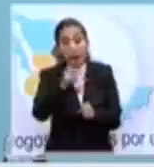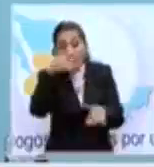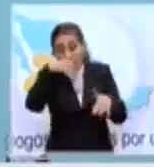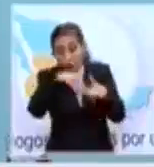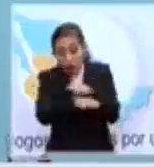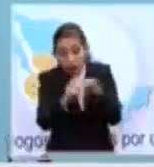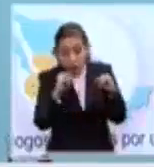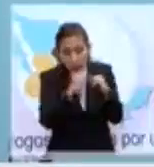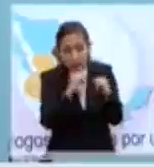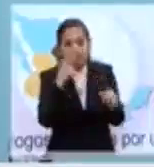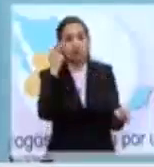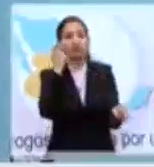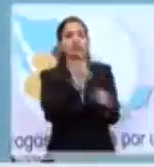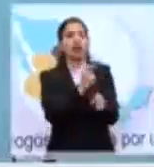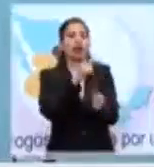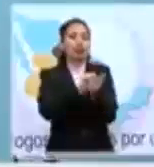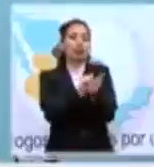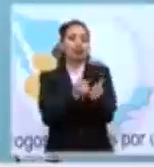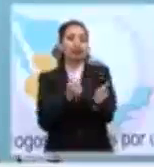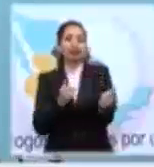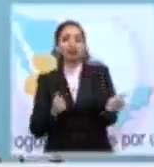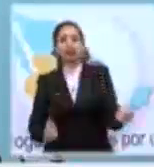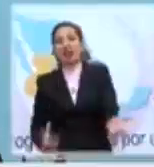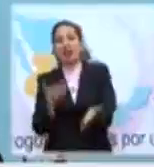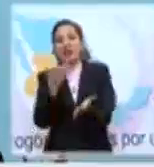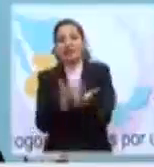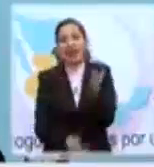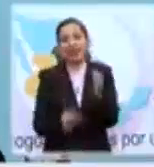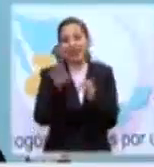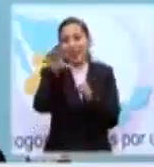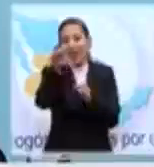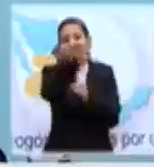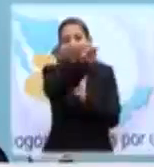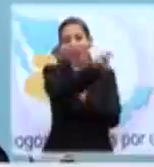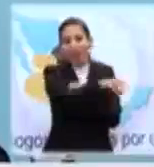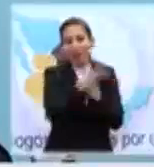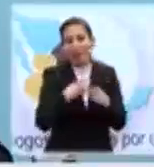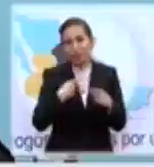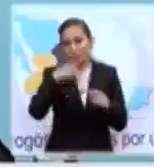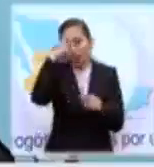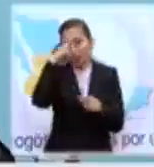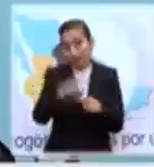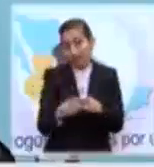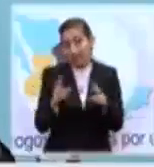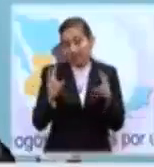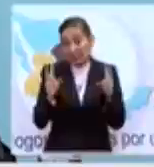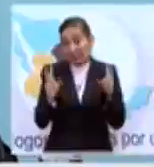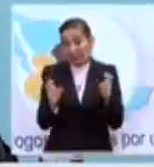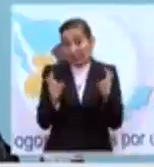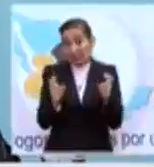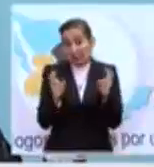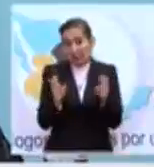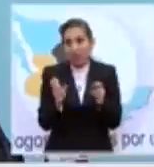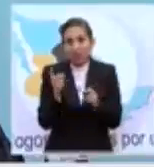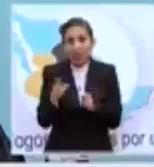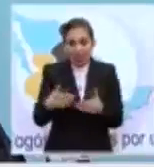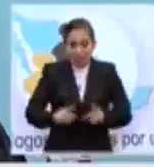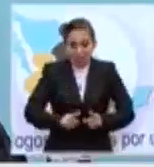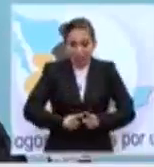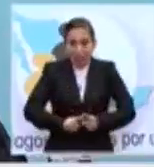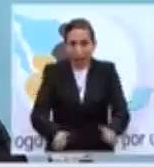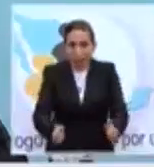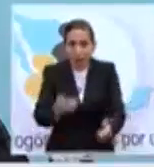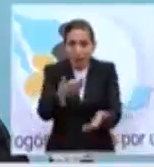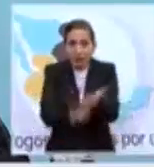México, se ve que todavía hay un rezago en buena parte de la población, y sobre todo que el tema de hambre, de